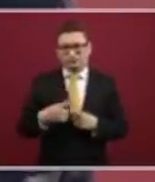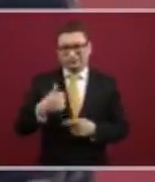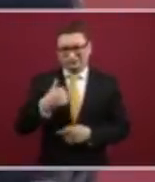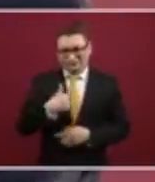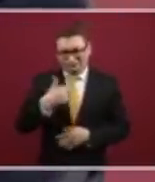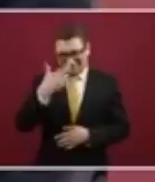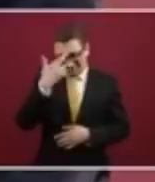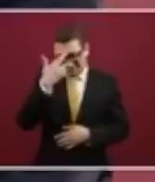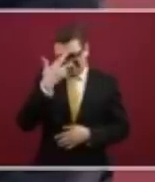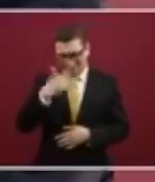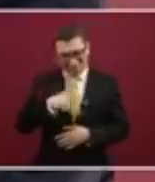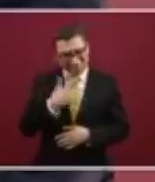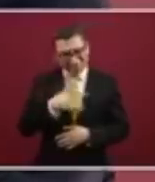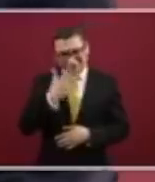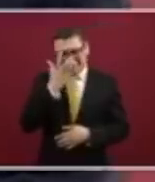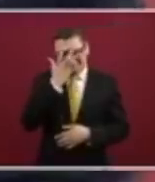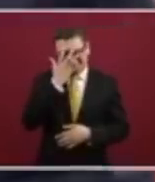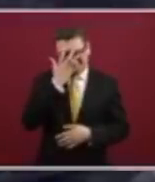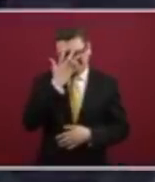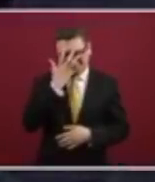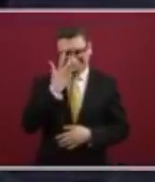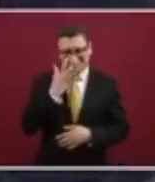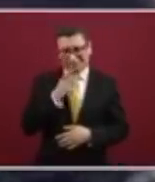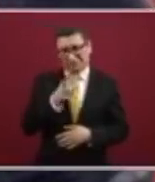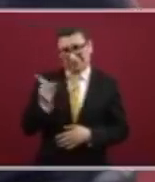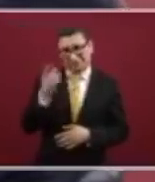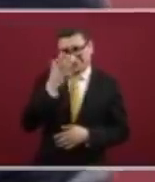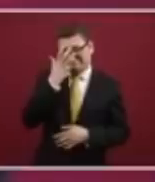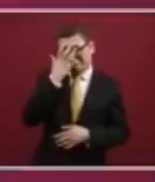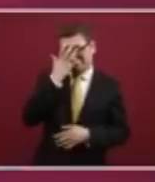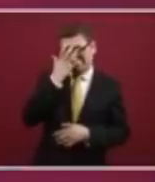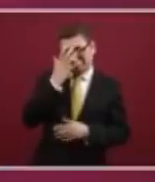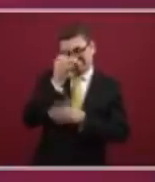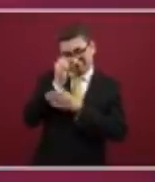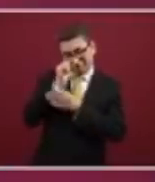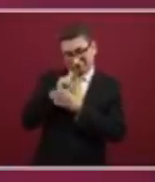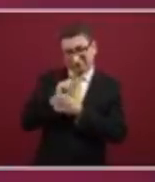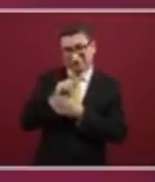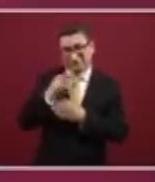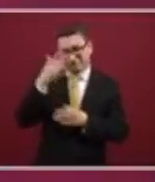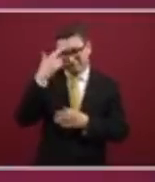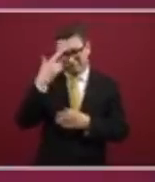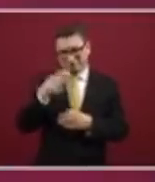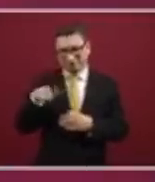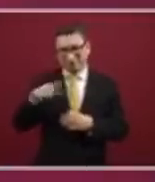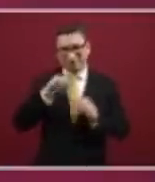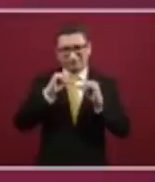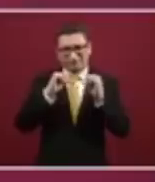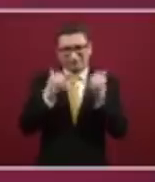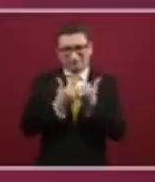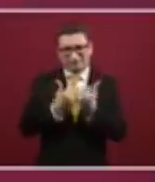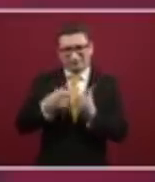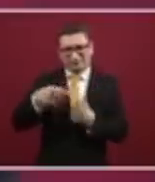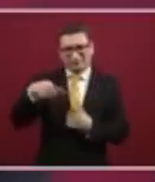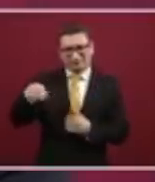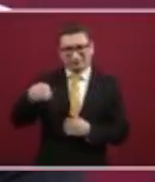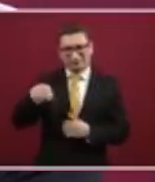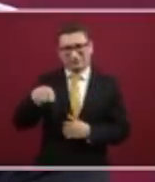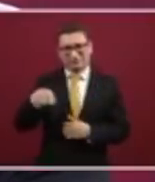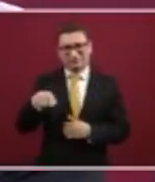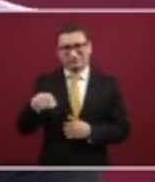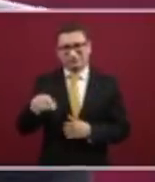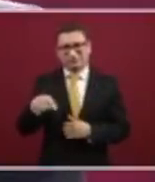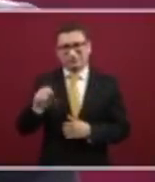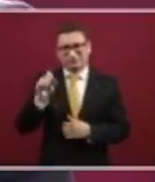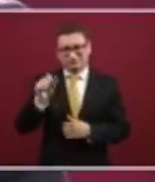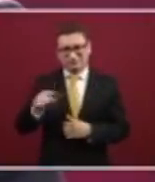recordarlo, da pena ajena, de una asociación de estas, de la